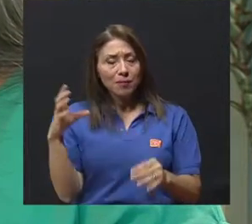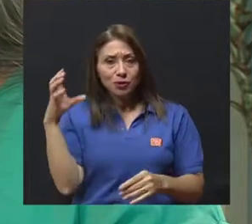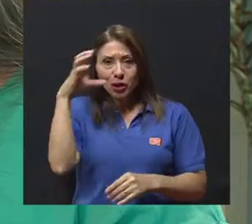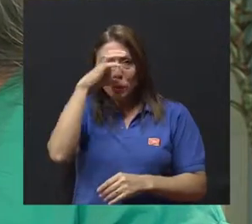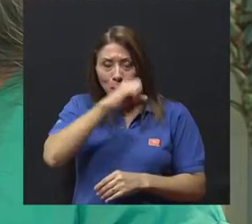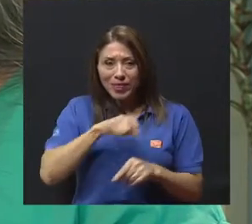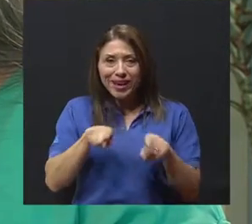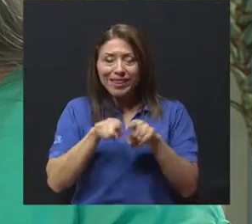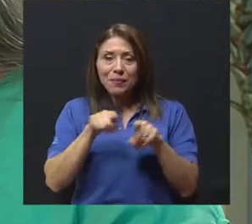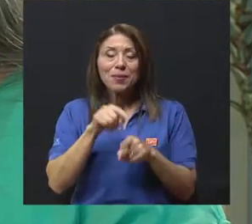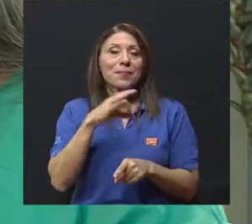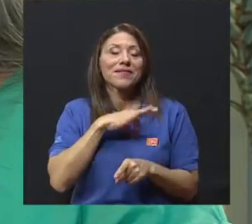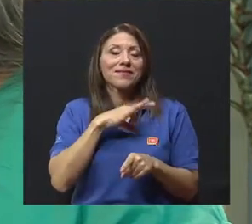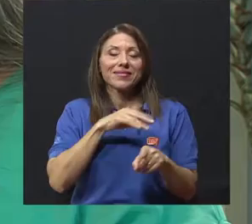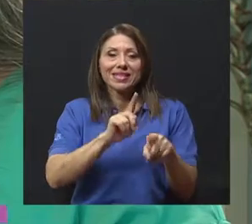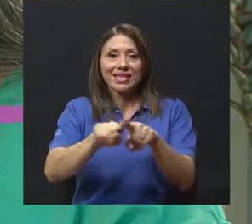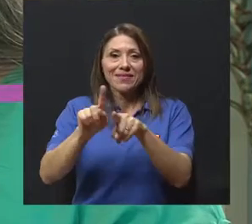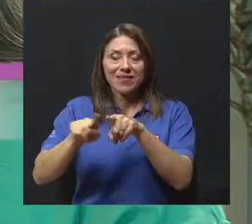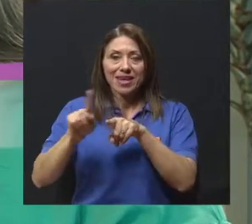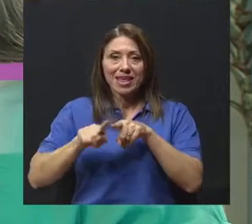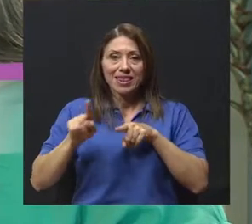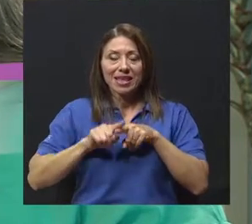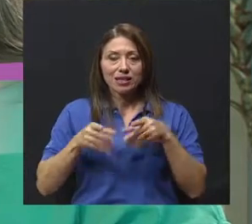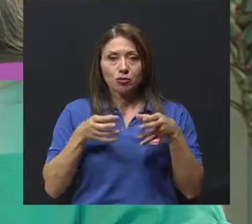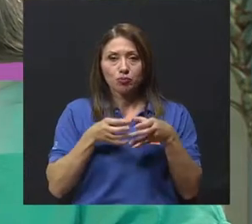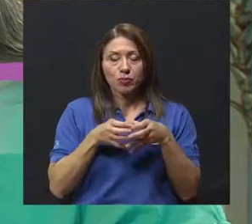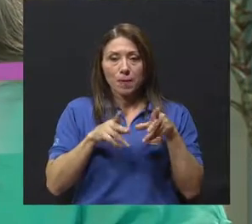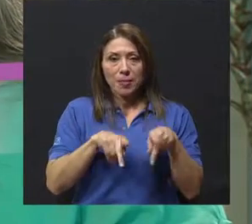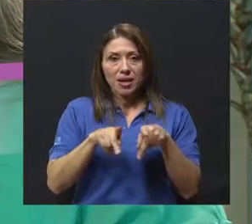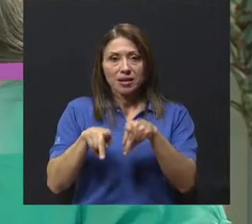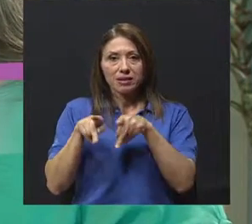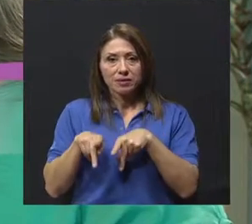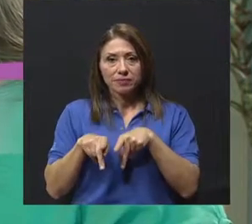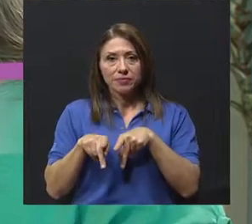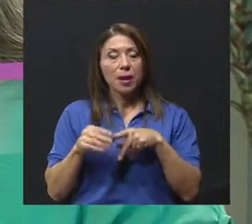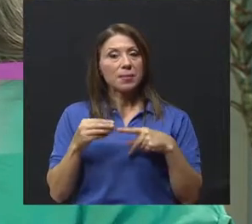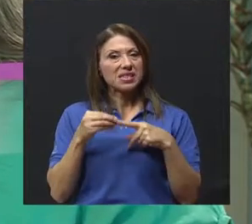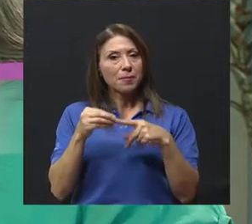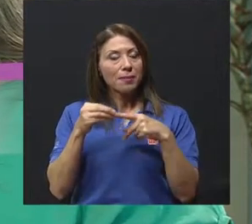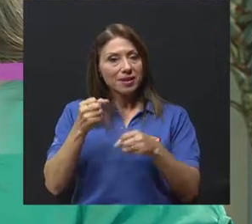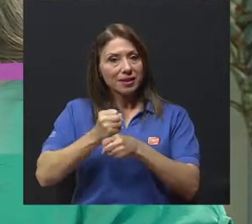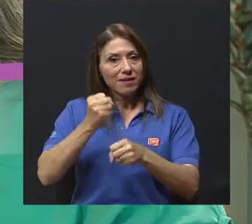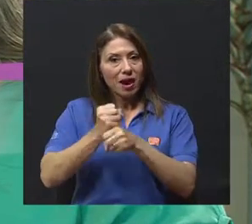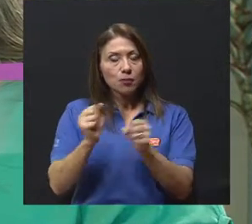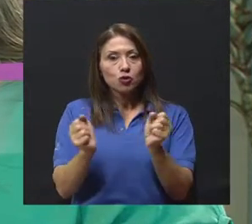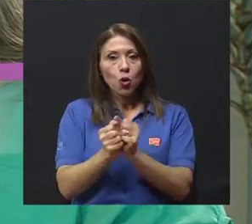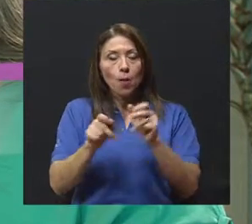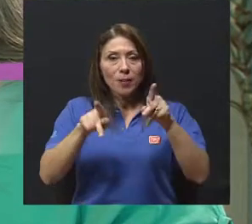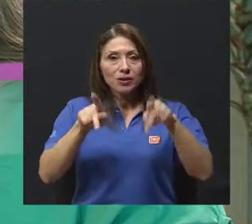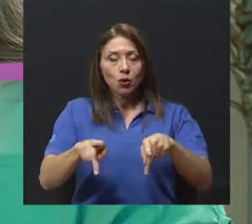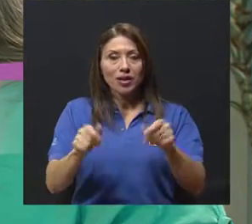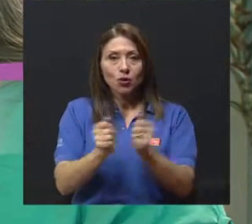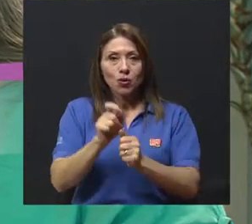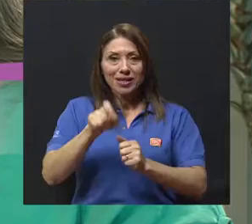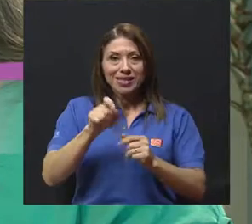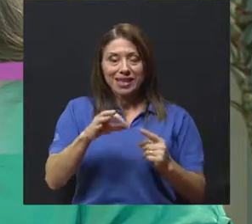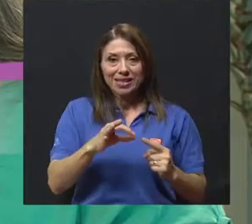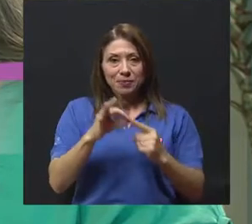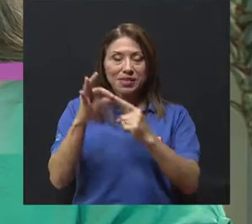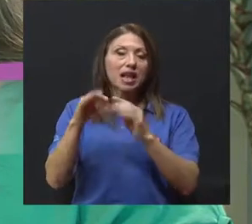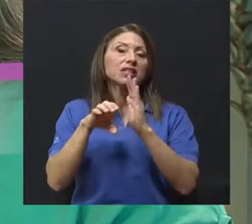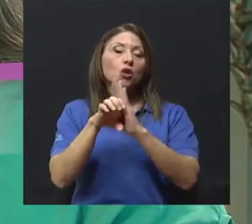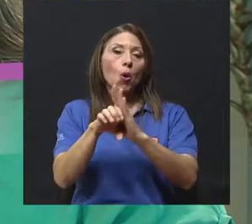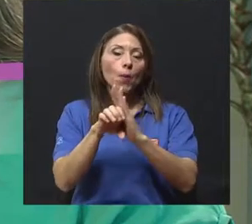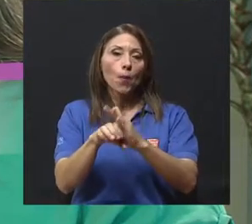trae beneficios también a diferentes poblaciones principalmente trabajamos con personas con necesidades especiales